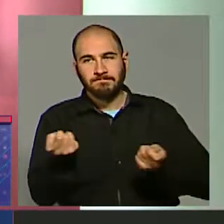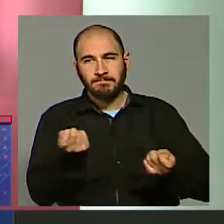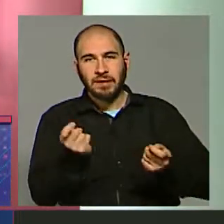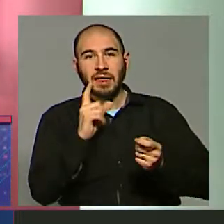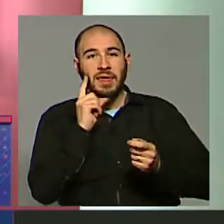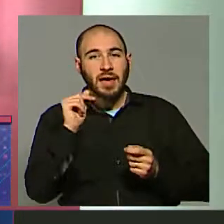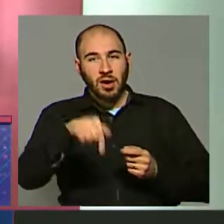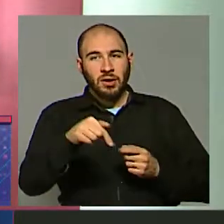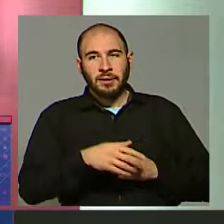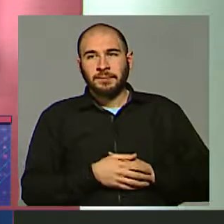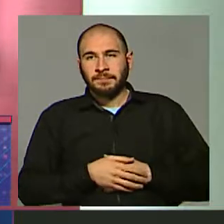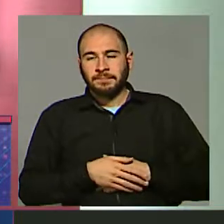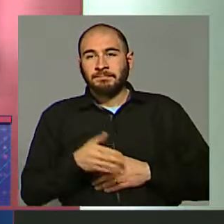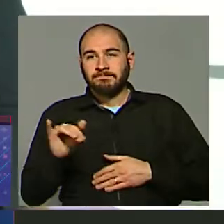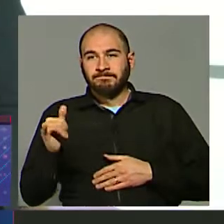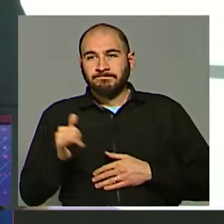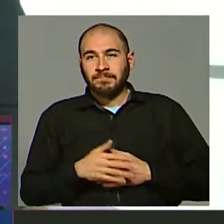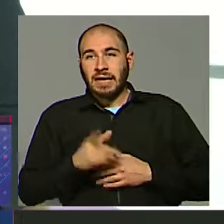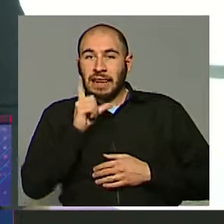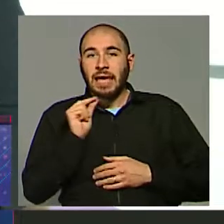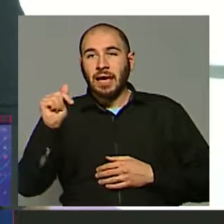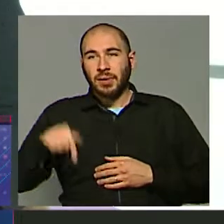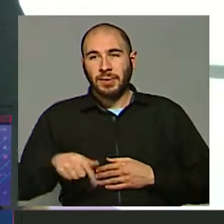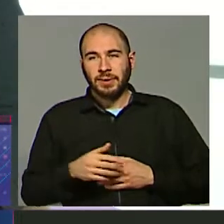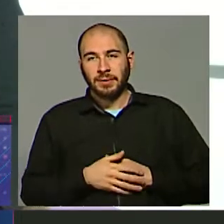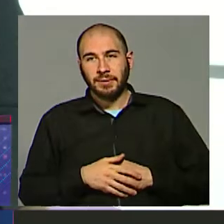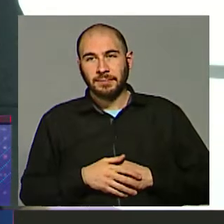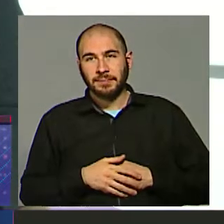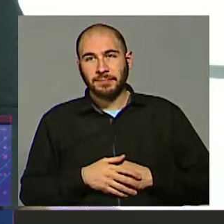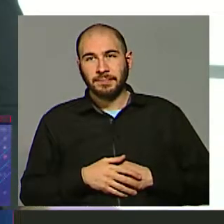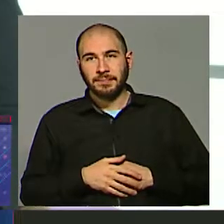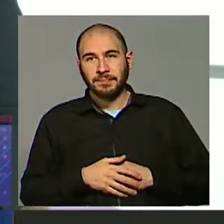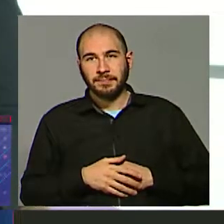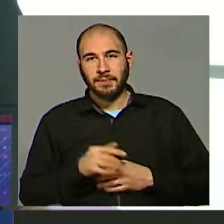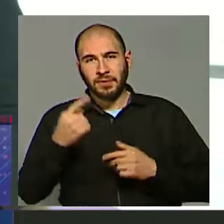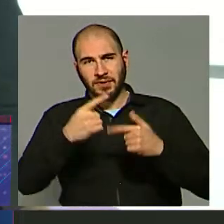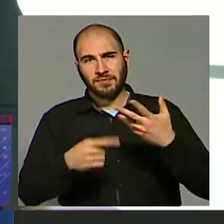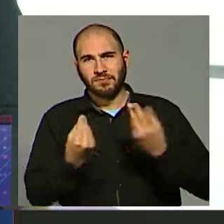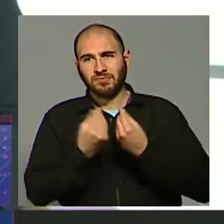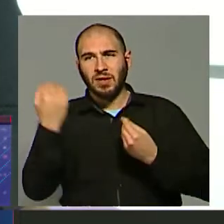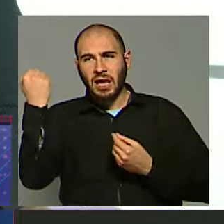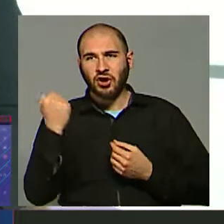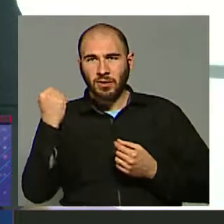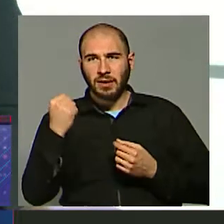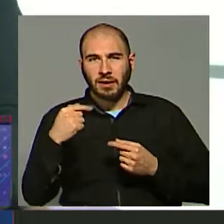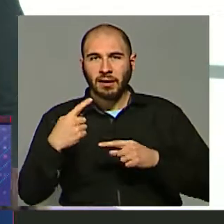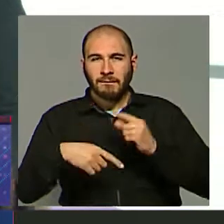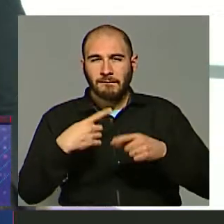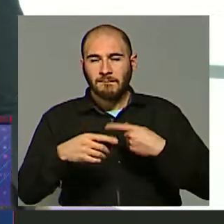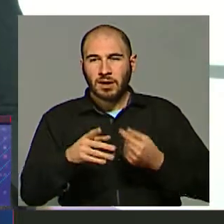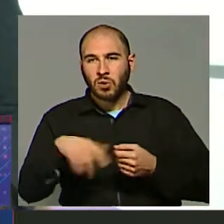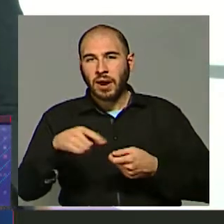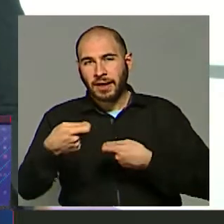la jornada del día de hoy, ¿no? Es cierto, en la jornada de hoy habían varias variables económicas que estaban dando vuelta en el